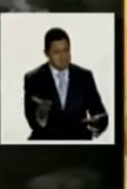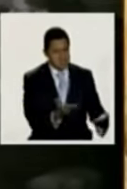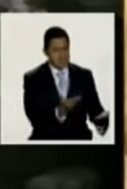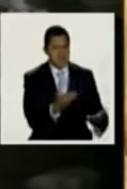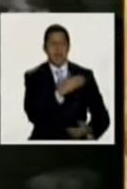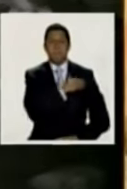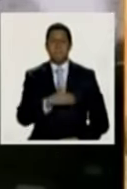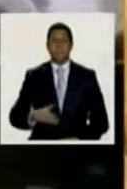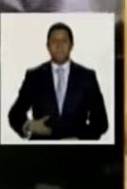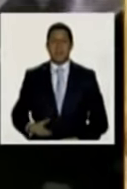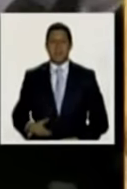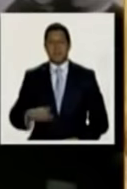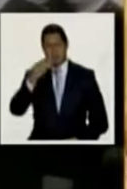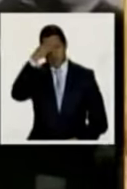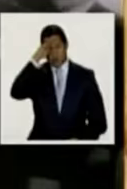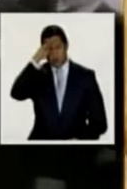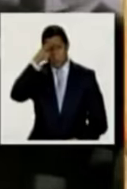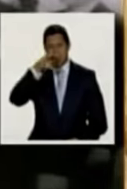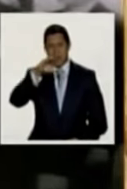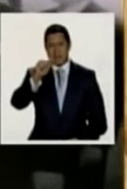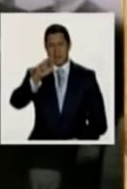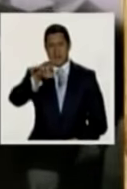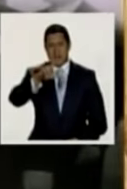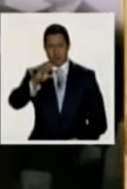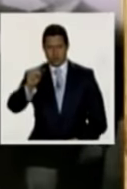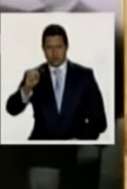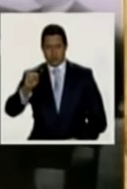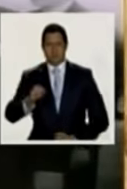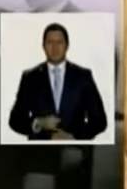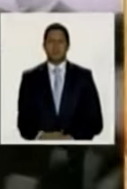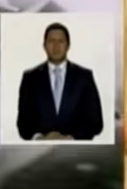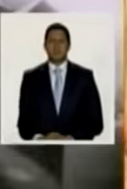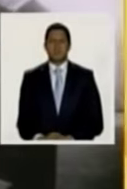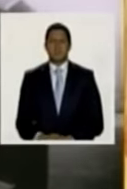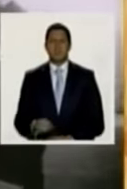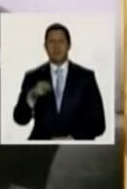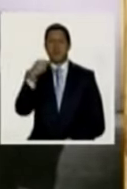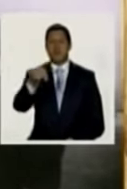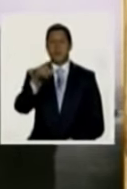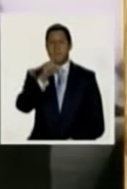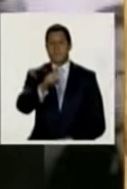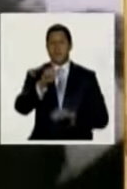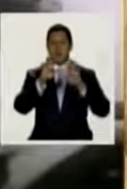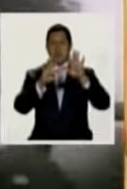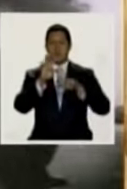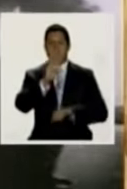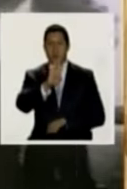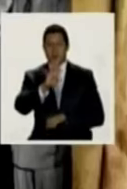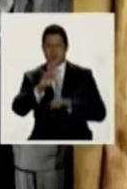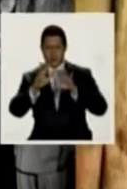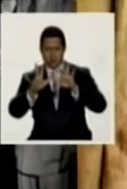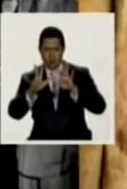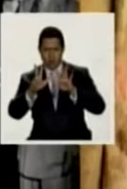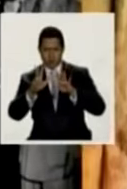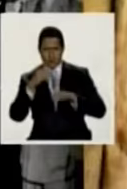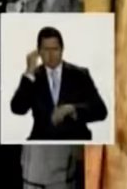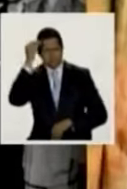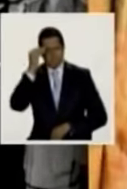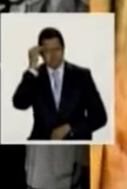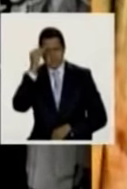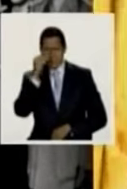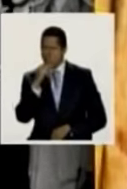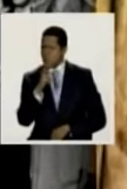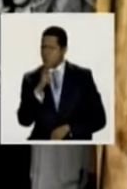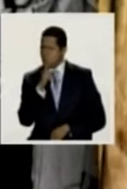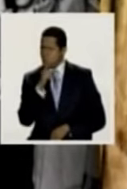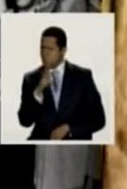Estado, al presidente de Cuba, Carlos Pío Socarrás. Pero en noviembre de 1948 se vislumbraba un horizonte